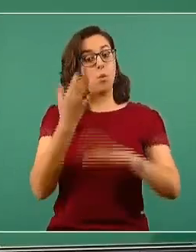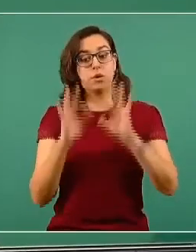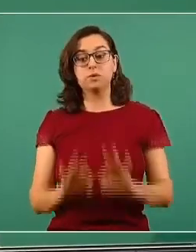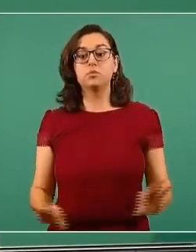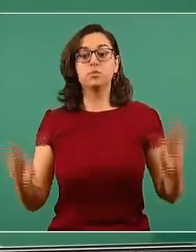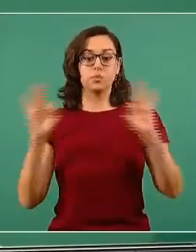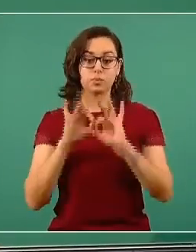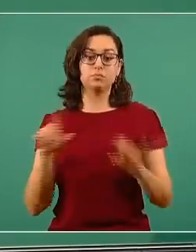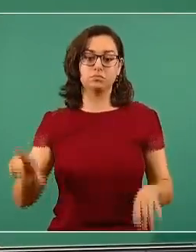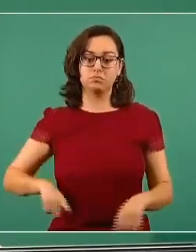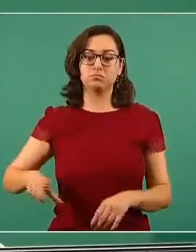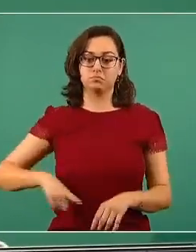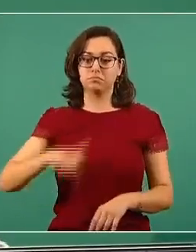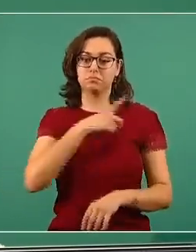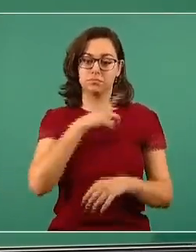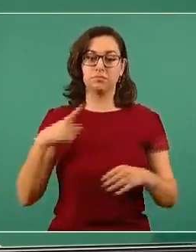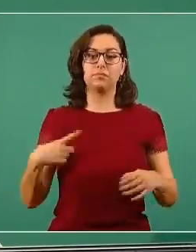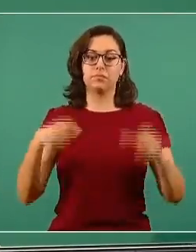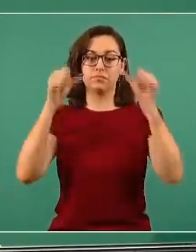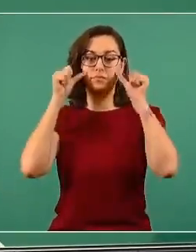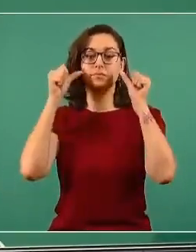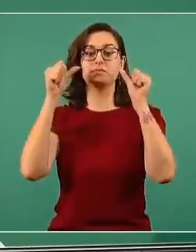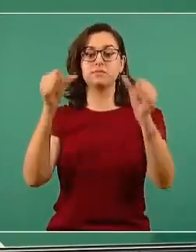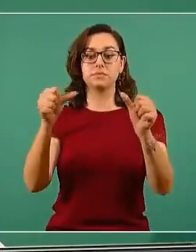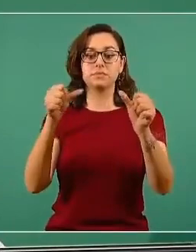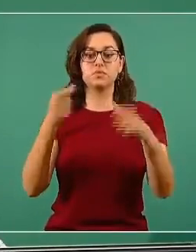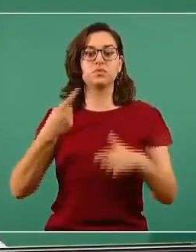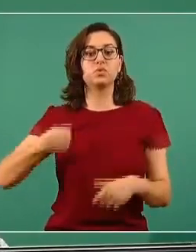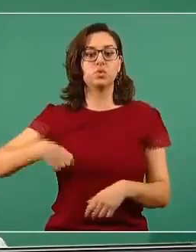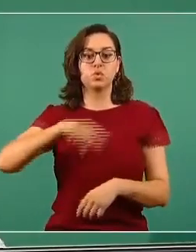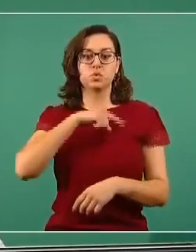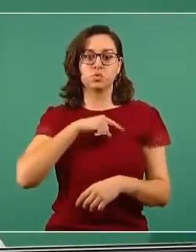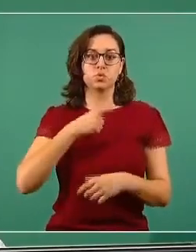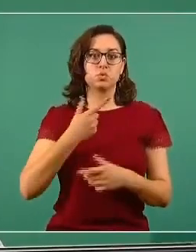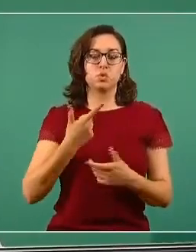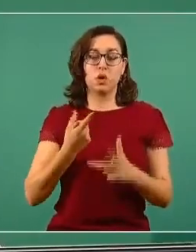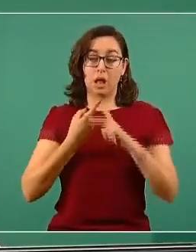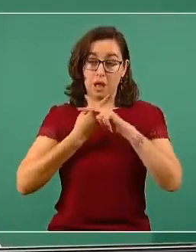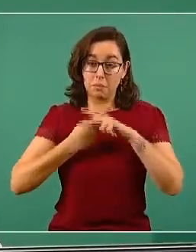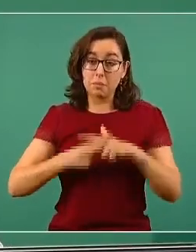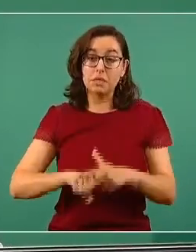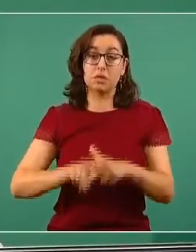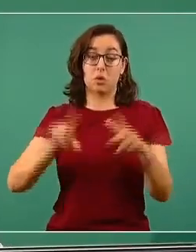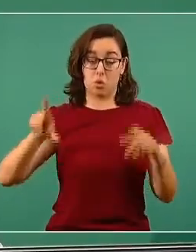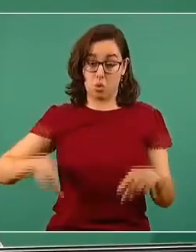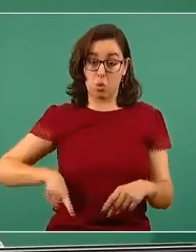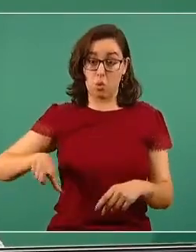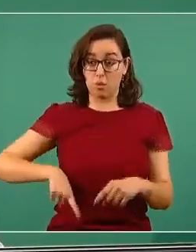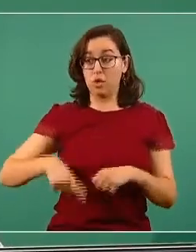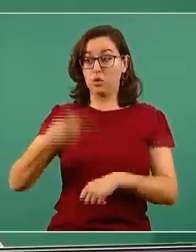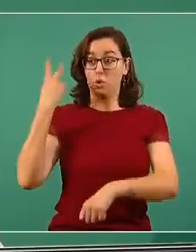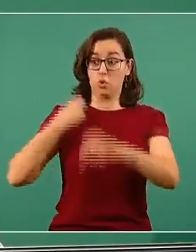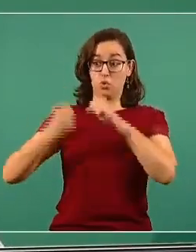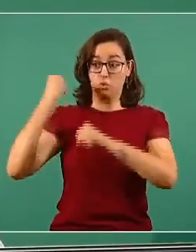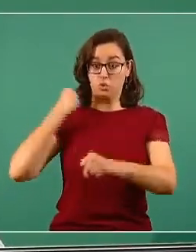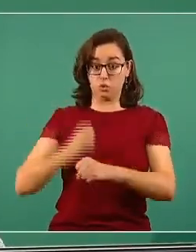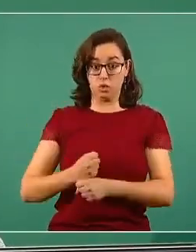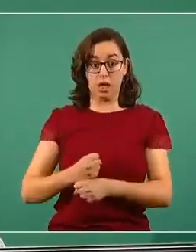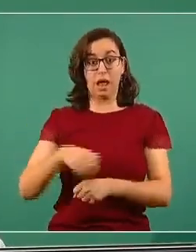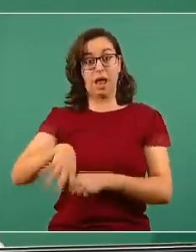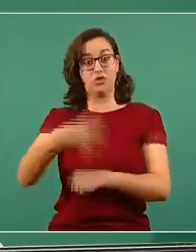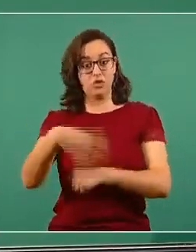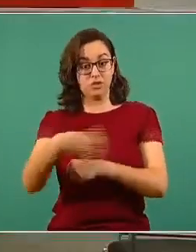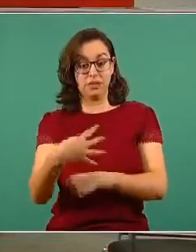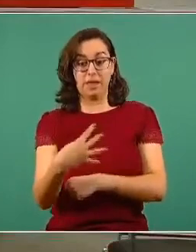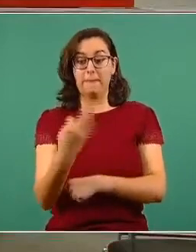el gobierno de México. Lo abordamos desde que empezó la administración. Recordarán que el 14 de febrero de